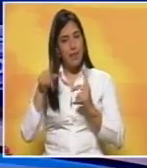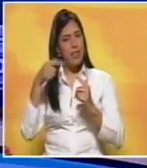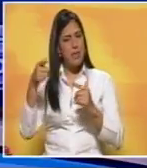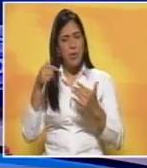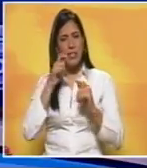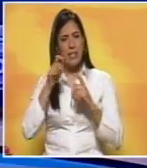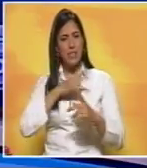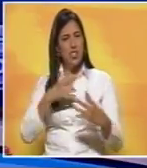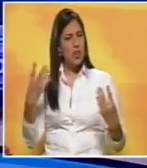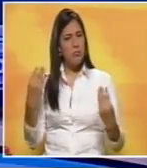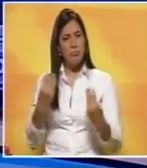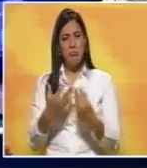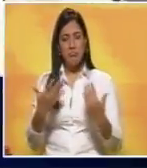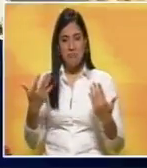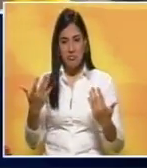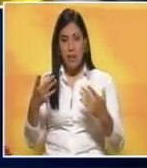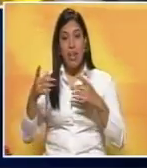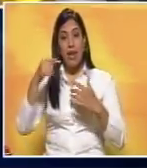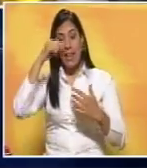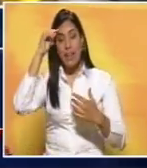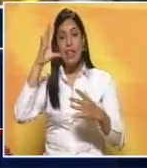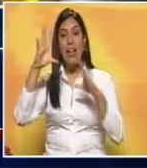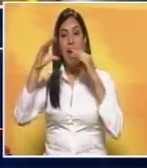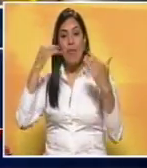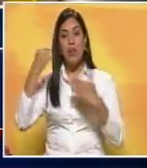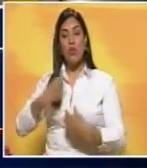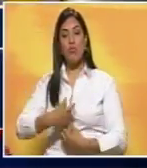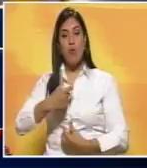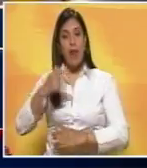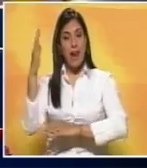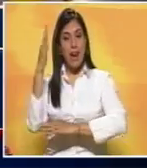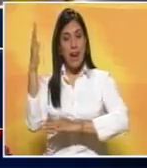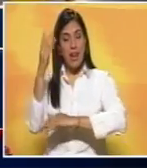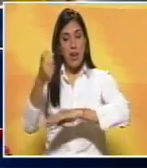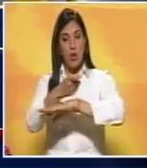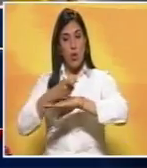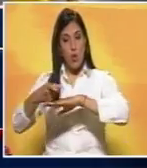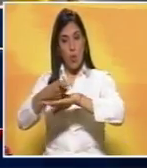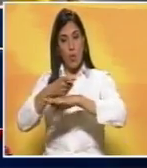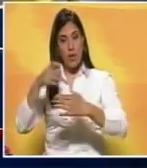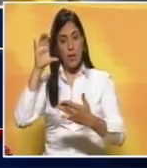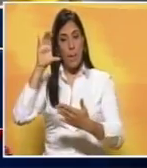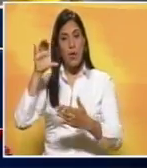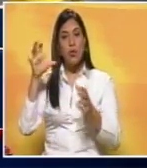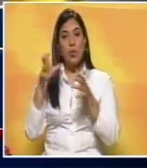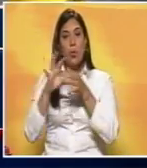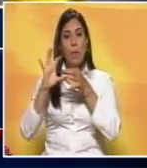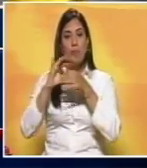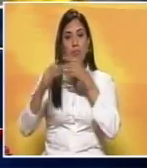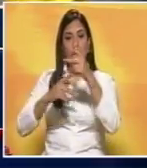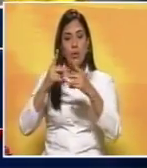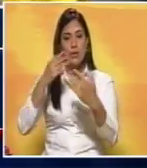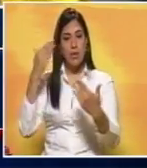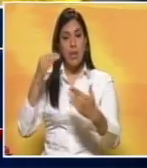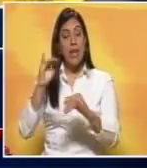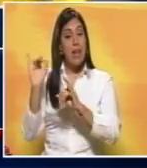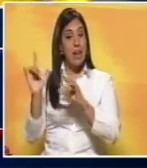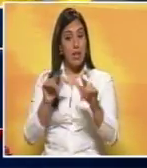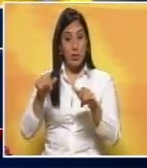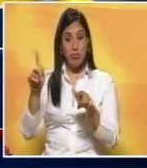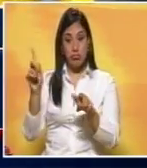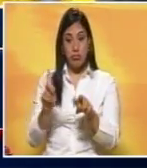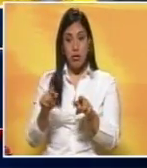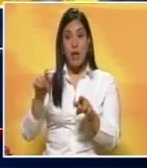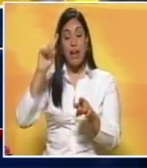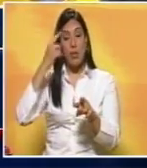regreso en entrevista a Venevisión, Endrina estará conversando con Henry Falcón, dirigente del Partido Avanzada Progresista. Ya está aquí en el estudio